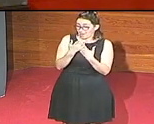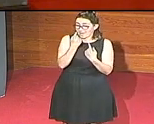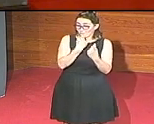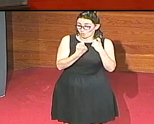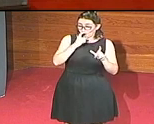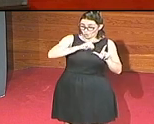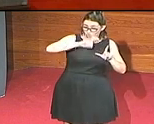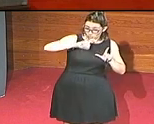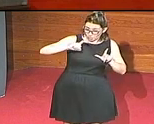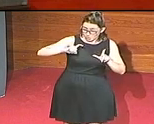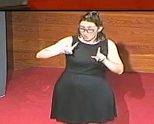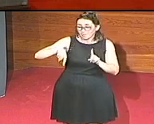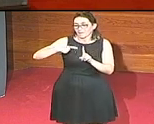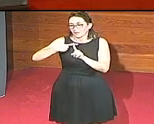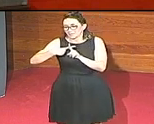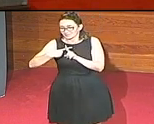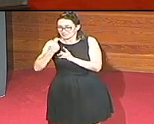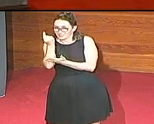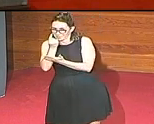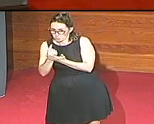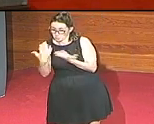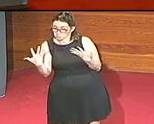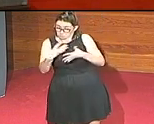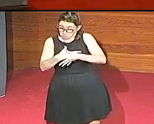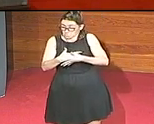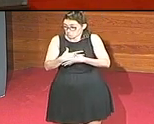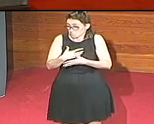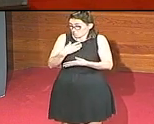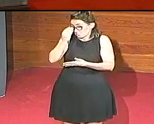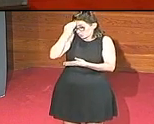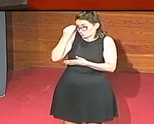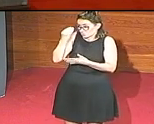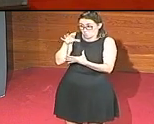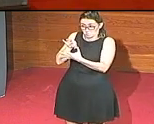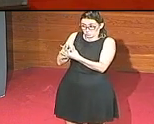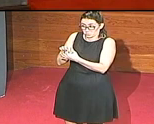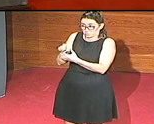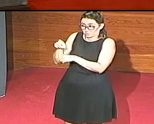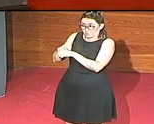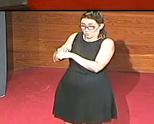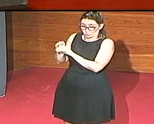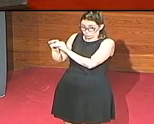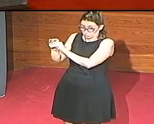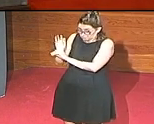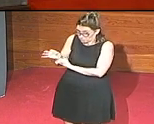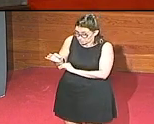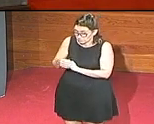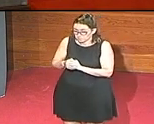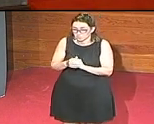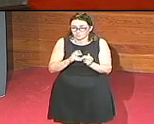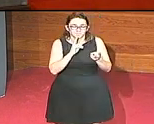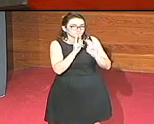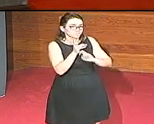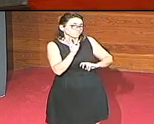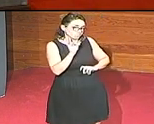con ilustraciones que también puede ser un poco más tu estilo el estilo que haces tú si al final yo creo que